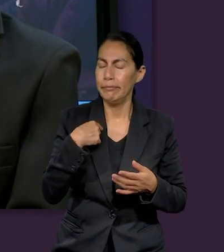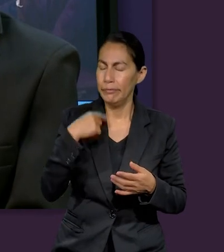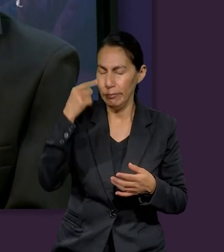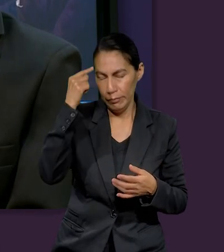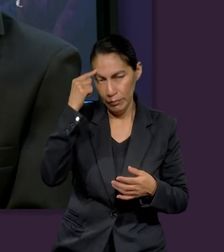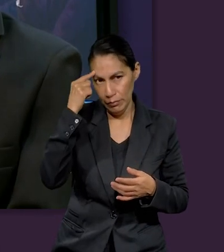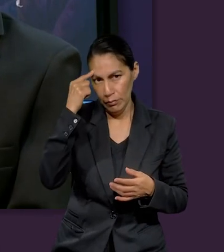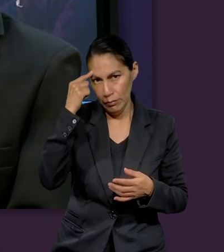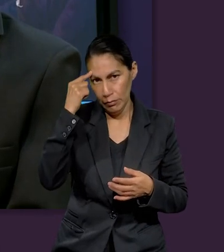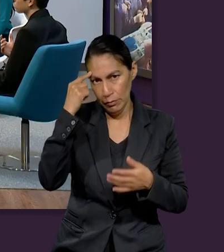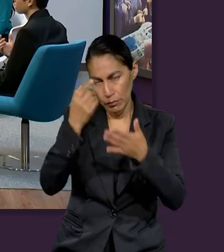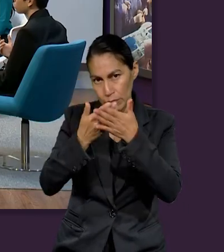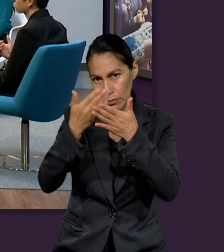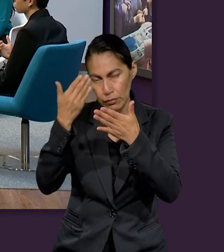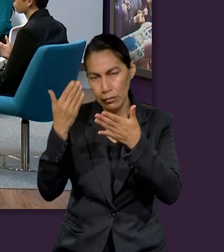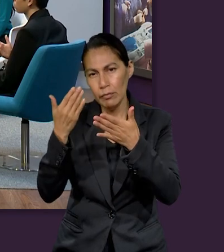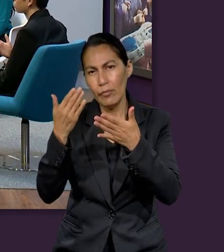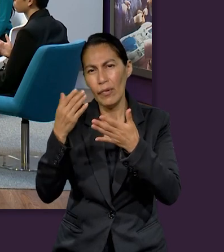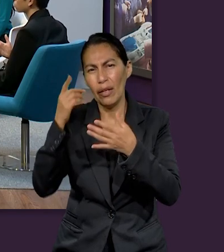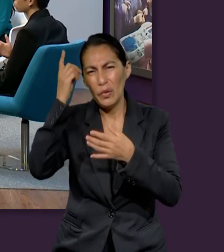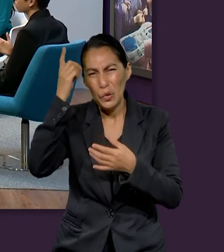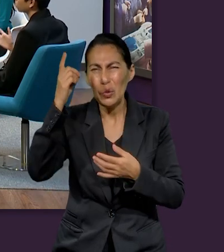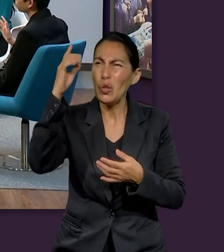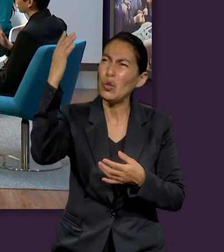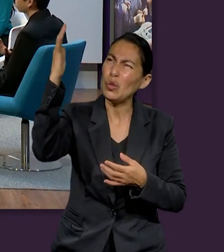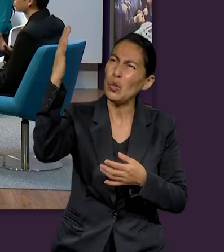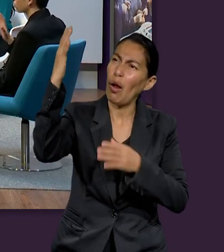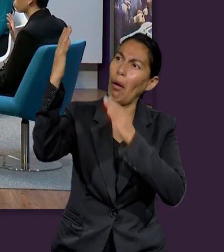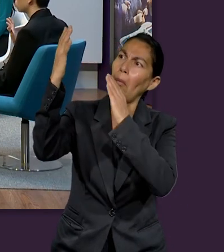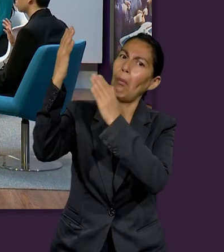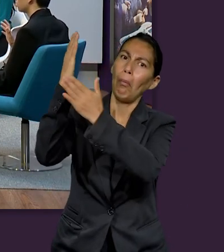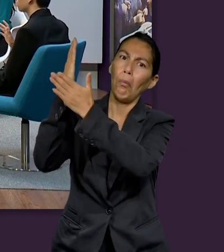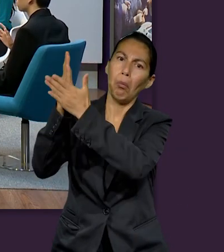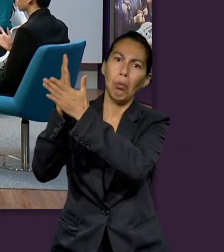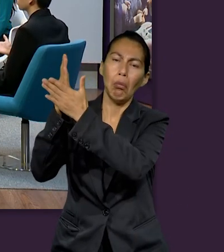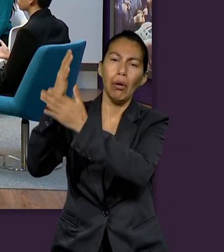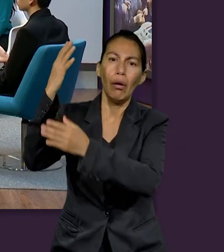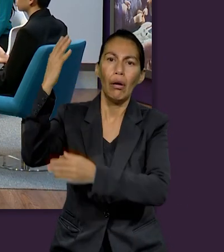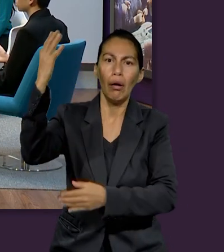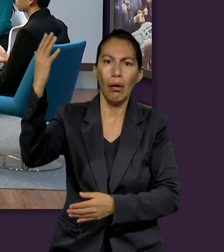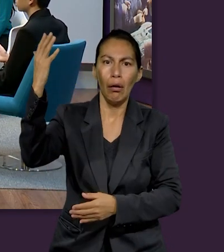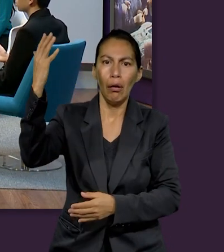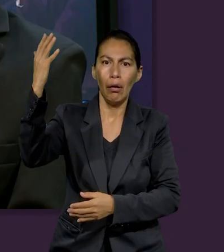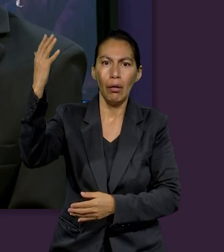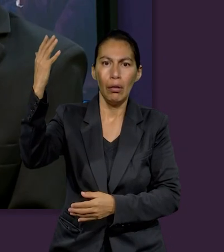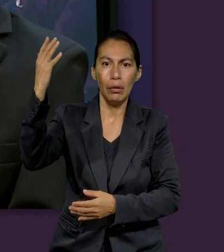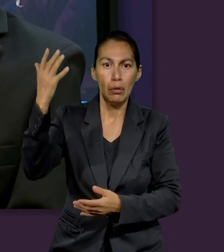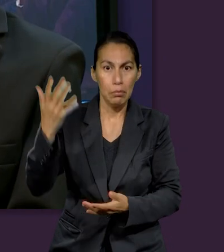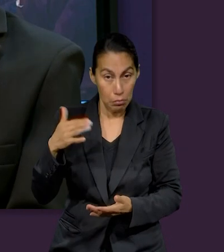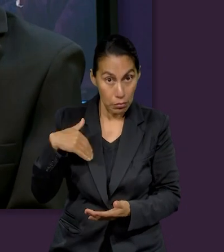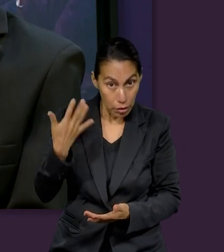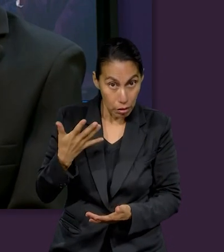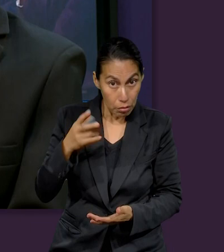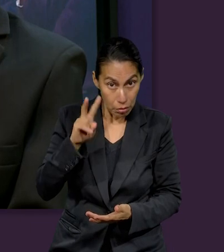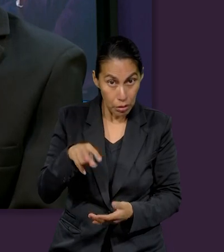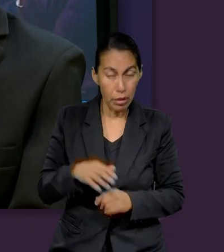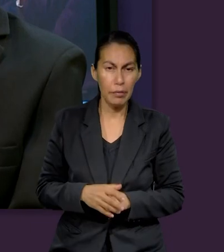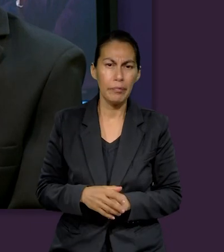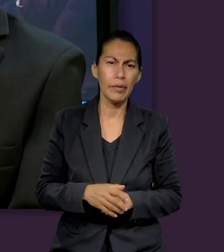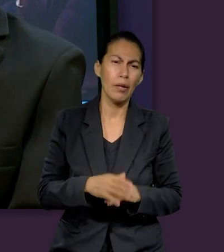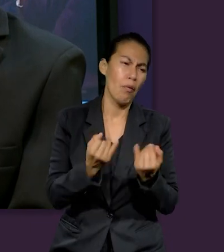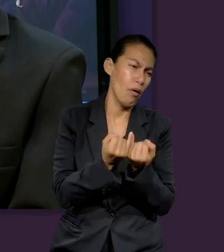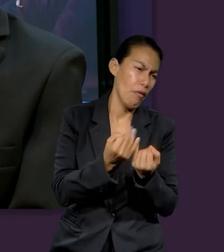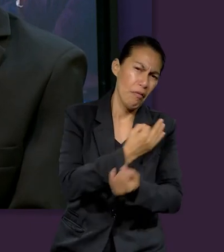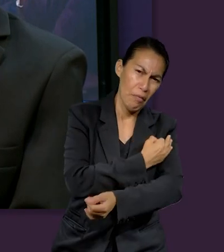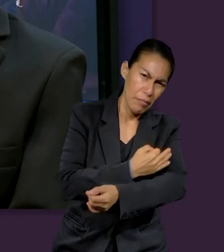lo miramos por lo menos yo siempre me preguntaba eso no cómo Dios A veces paraba el sol pero y digo pues los verdaderos milagros ocurren